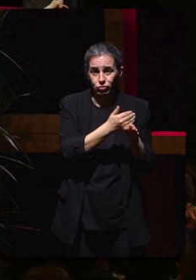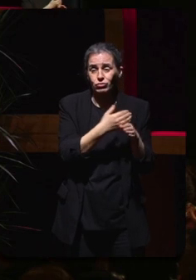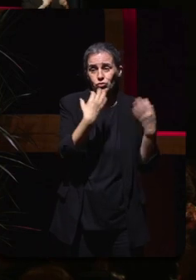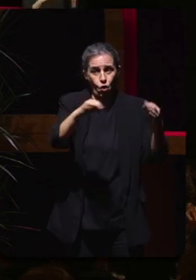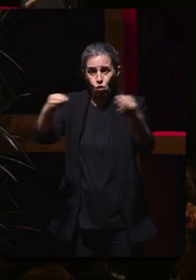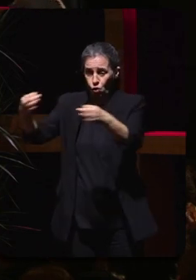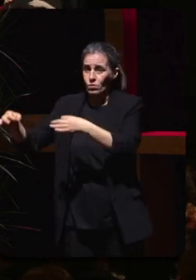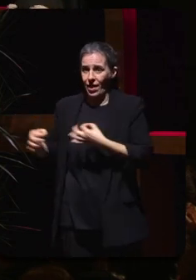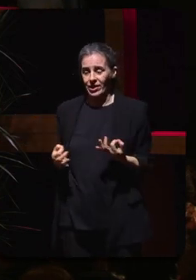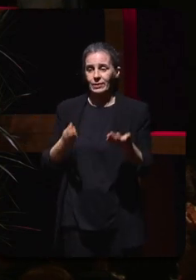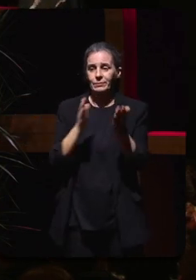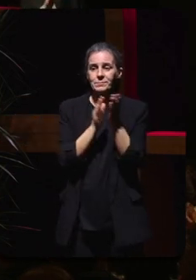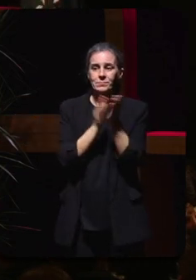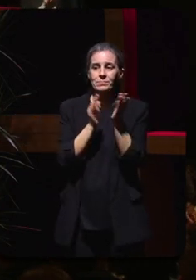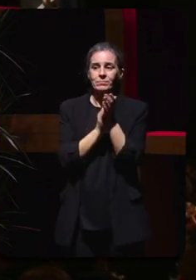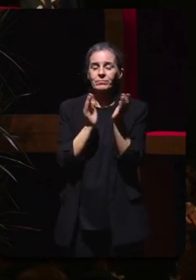normal, ¿no?